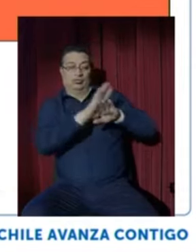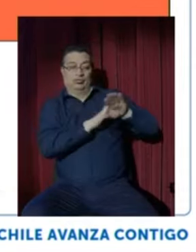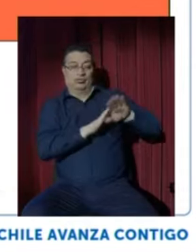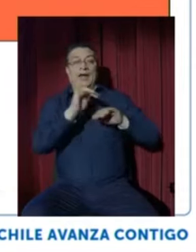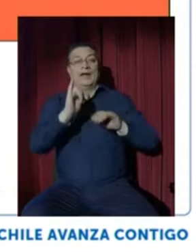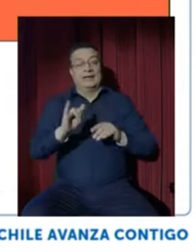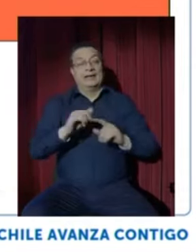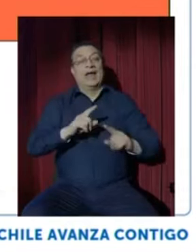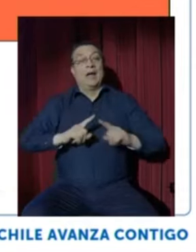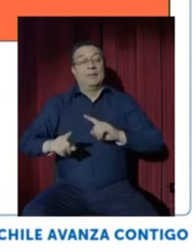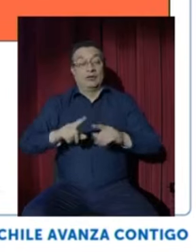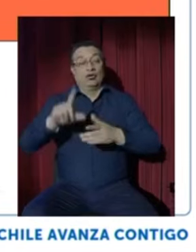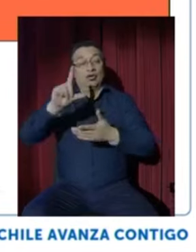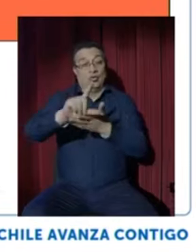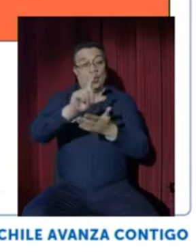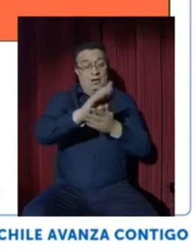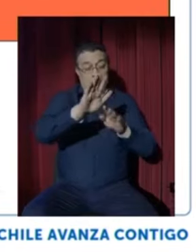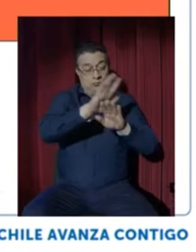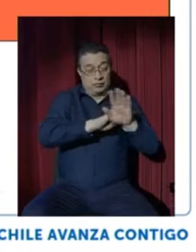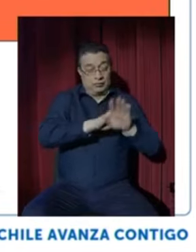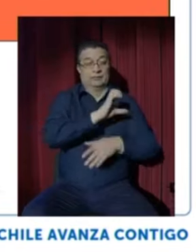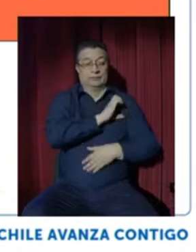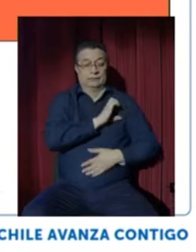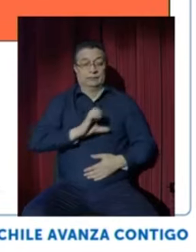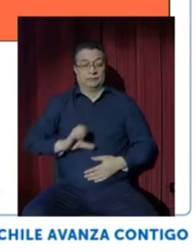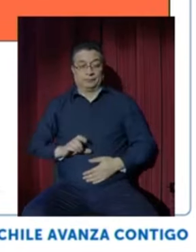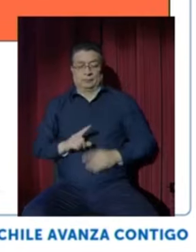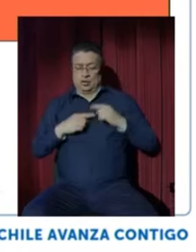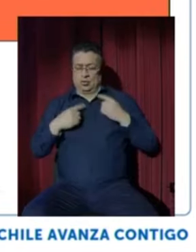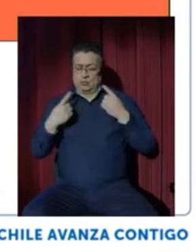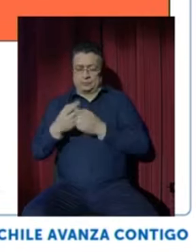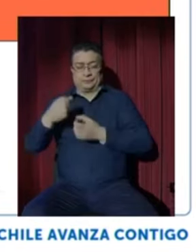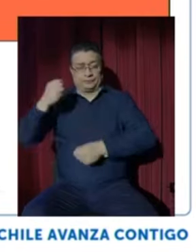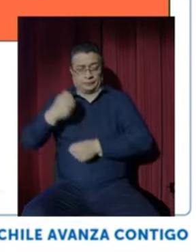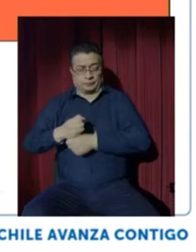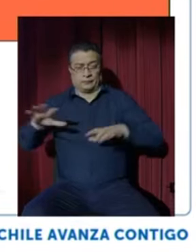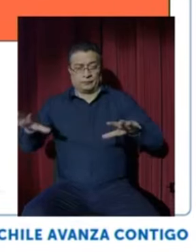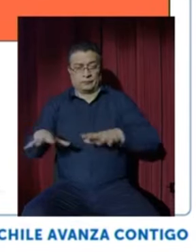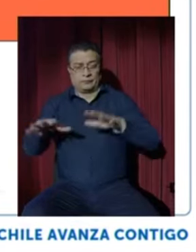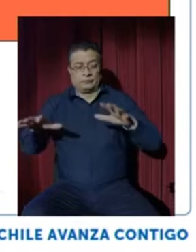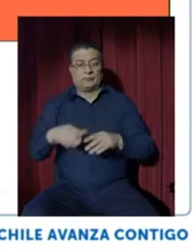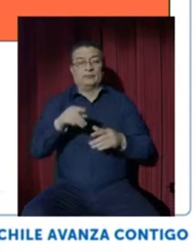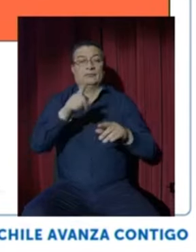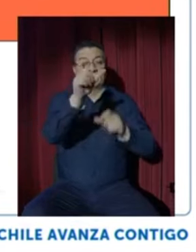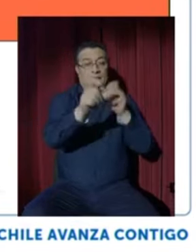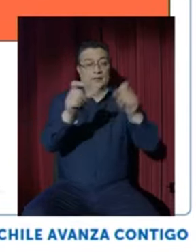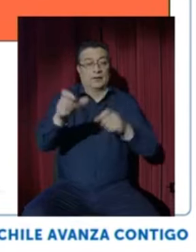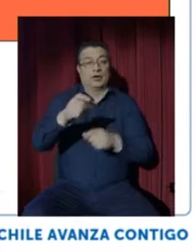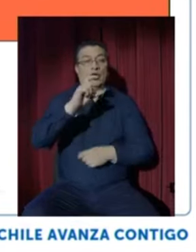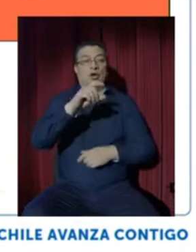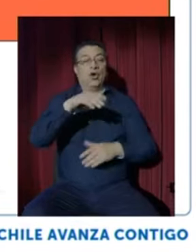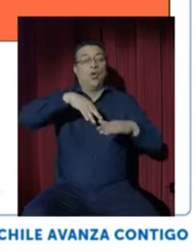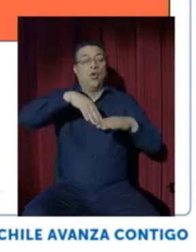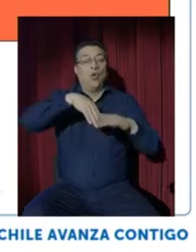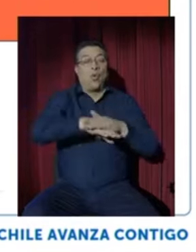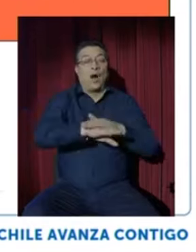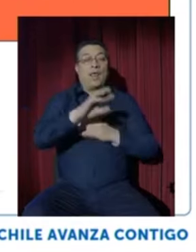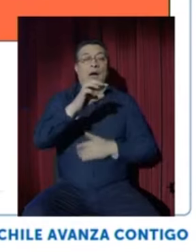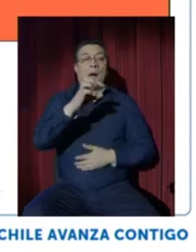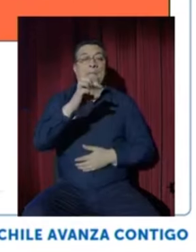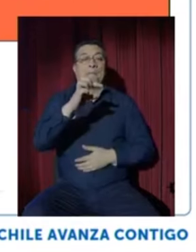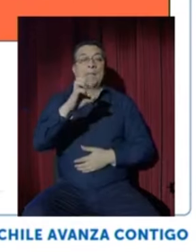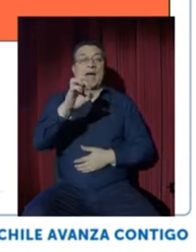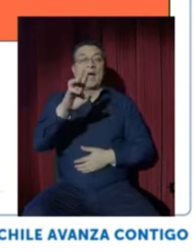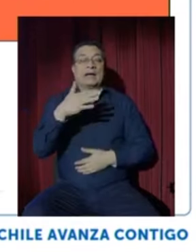administración de las áreas protegidas del estado con todo el trabajo que hacen los guardaparques a nivel nacional y también Los profesionales en